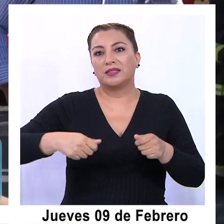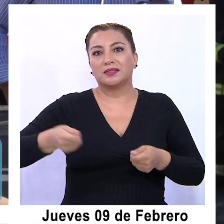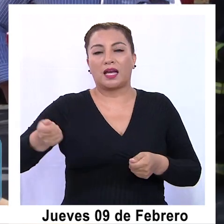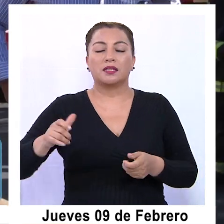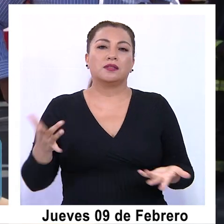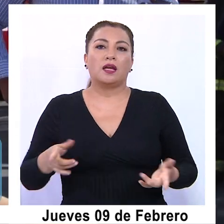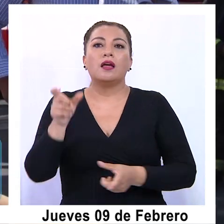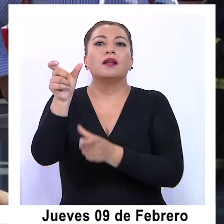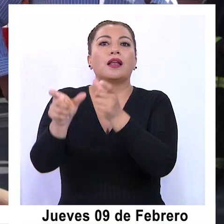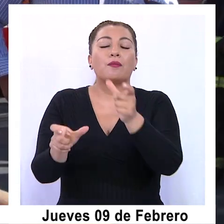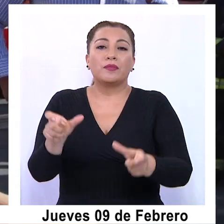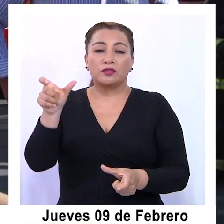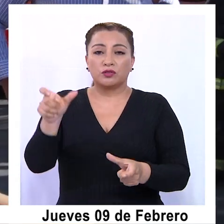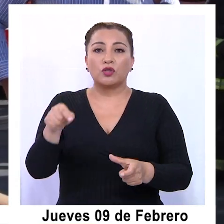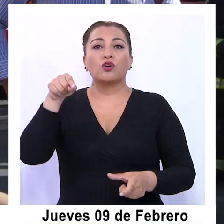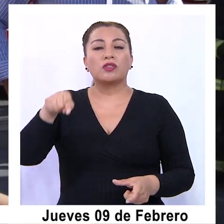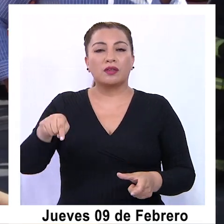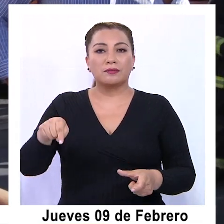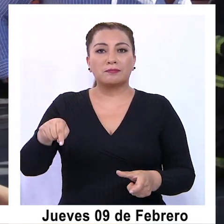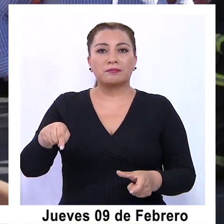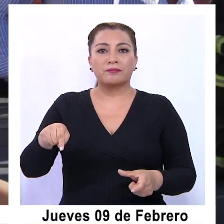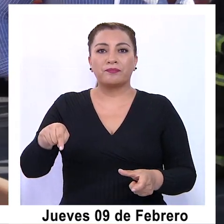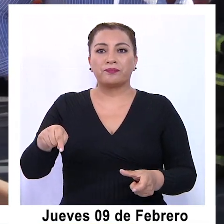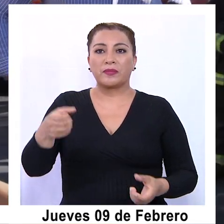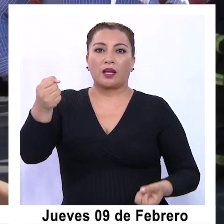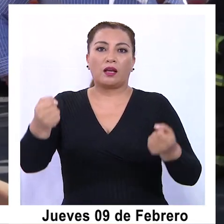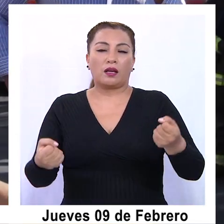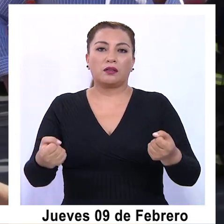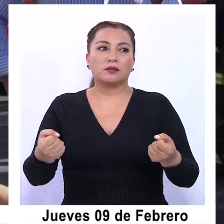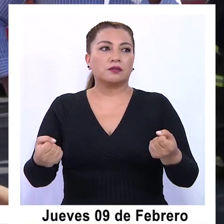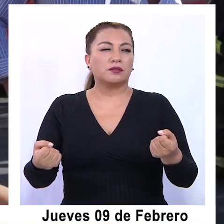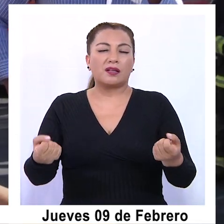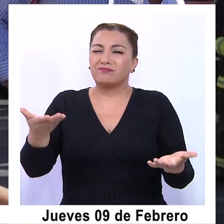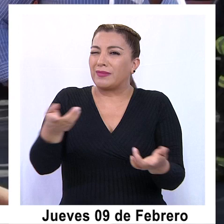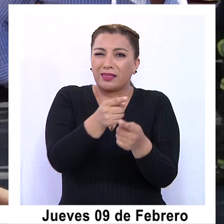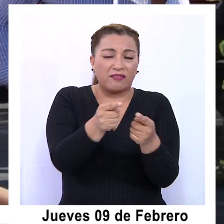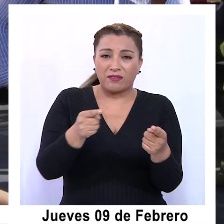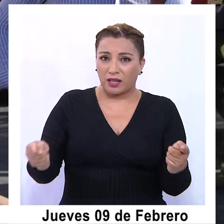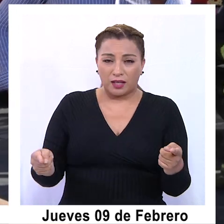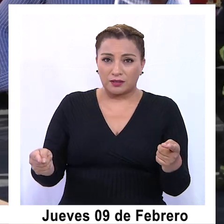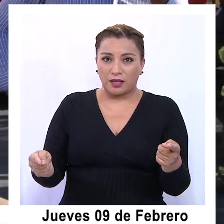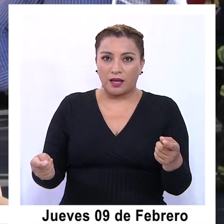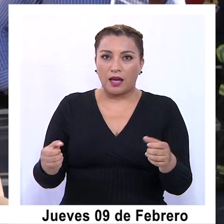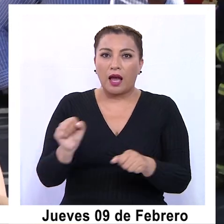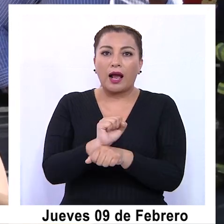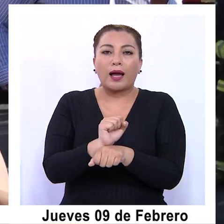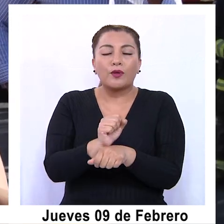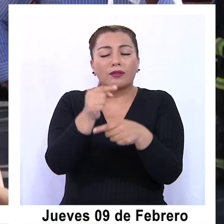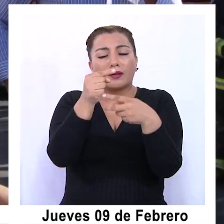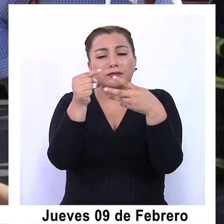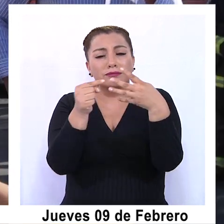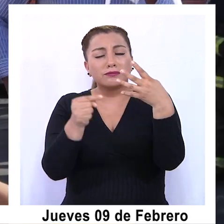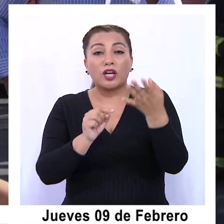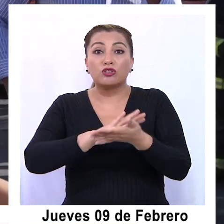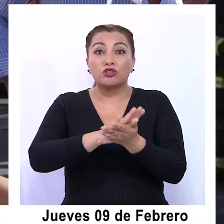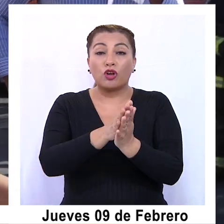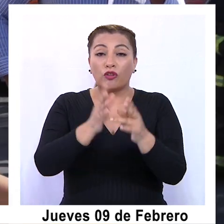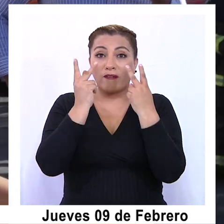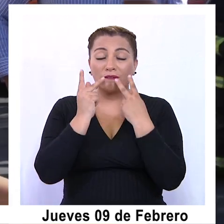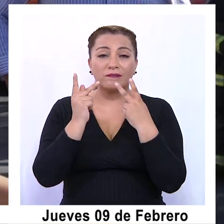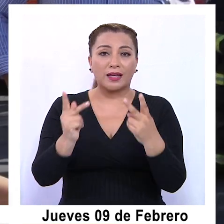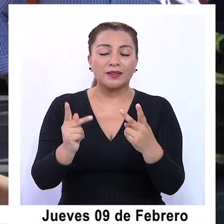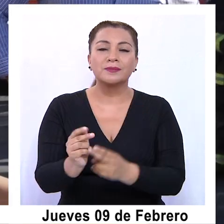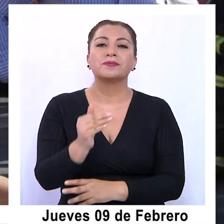con las personas que hoy día van a operar también las maquinarias, las camas bajas, las camionetas, en fin, todo lo que va para allá. Y